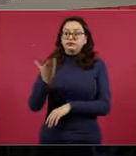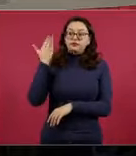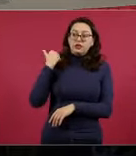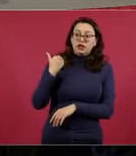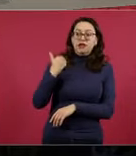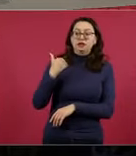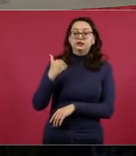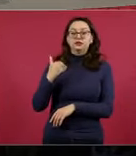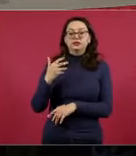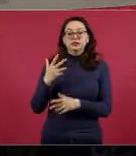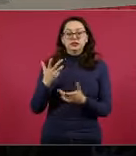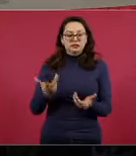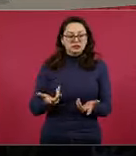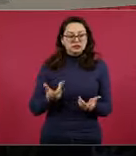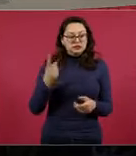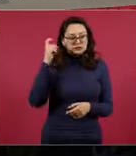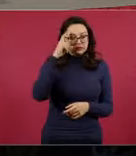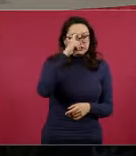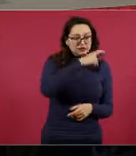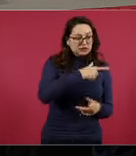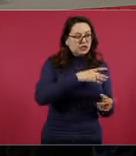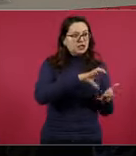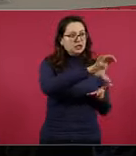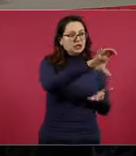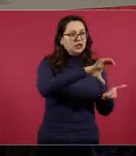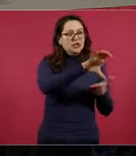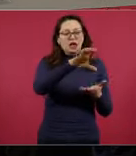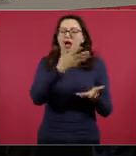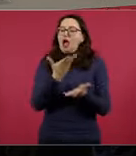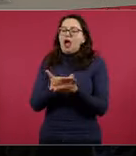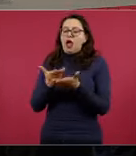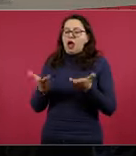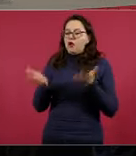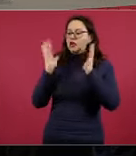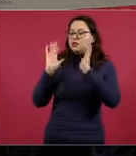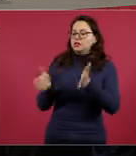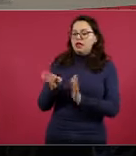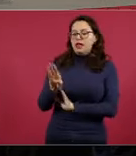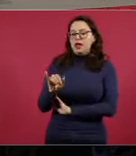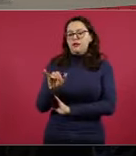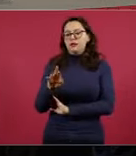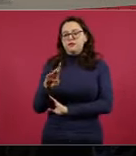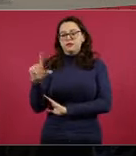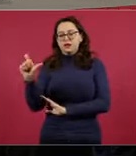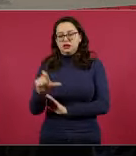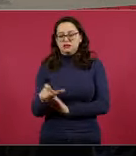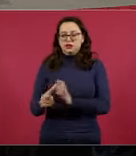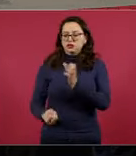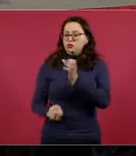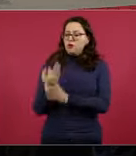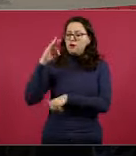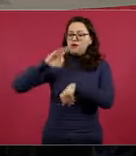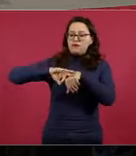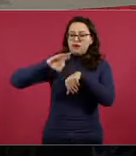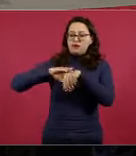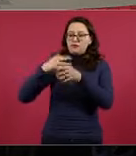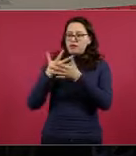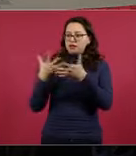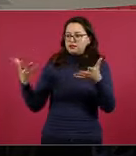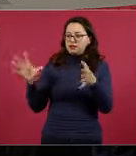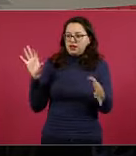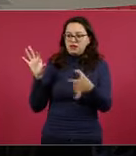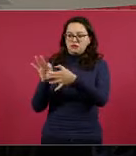logístico público nacional del Estado, que es Birmex, y ahora con estas capacidades que tendrá la megafarmacia de darle servicio